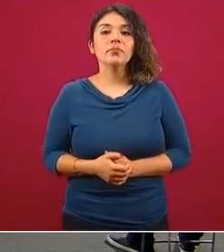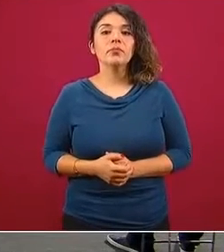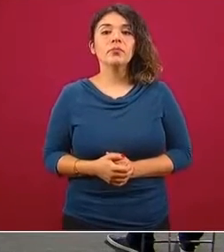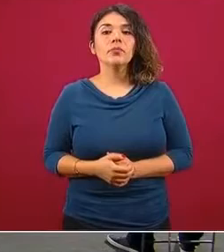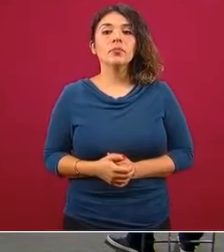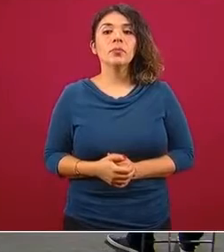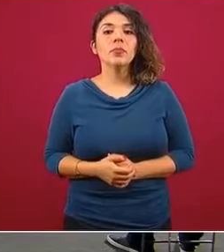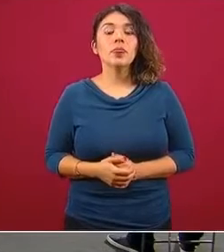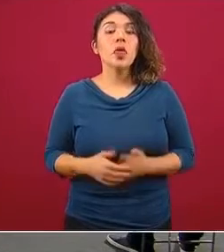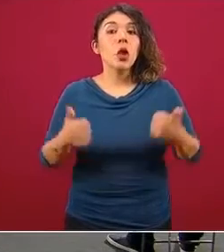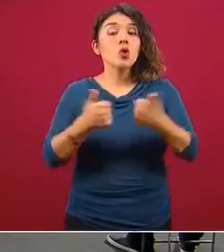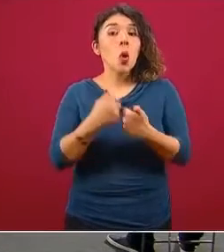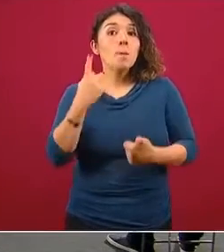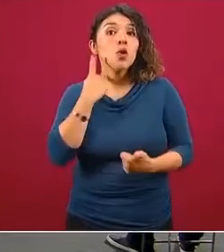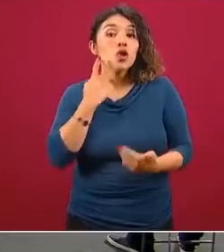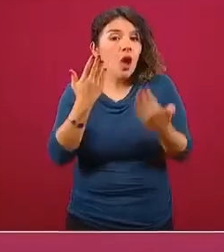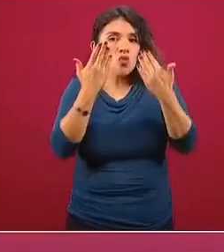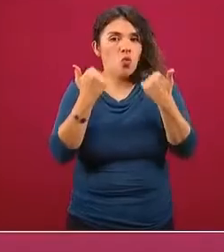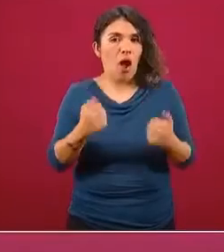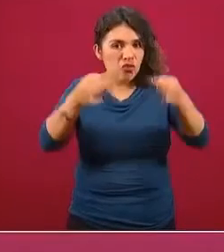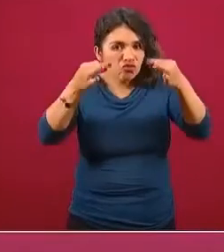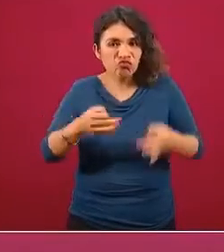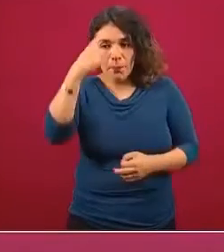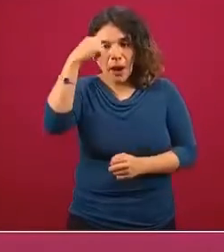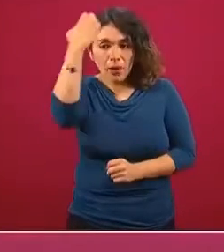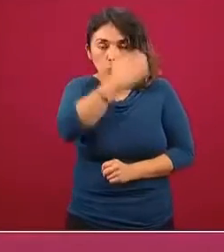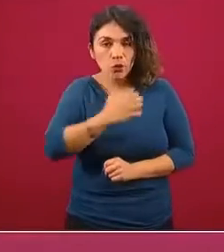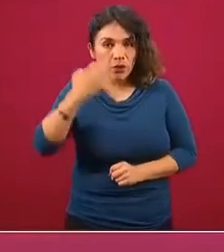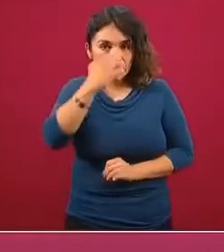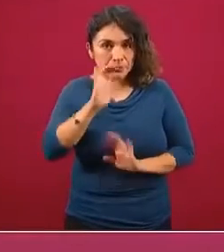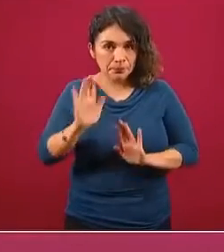Y no tiene una política concreta de realización de pruebas.